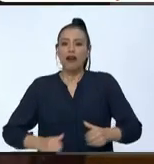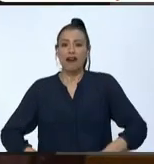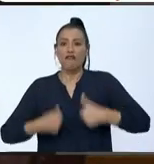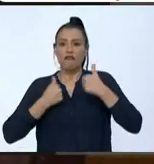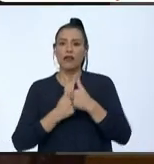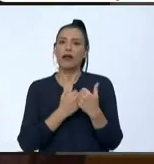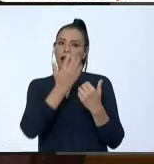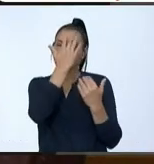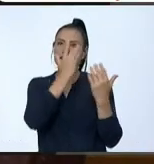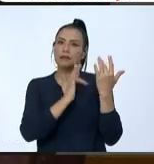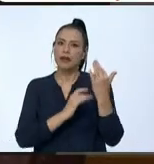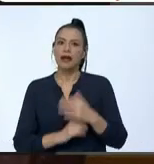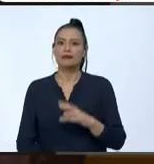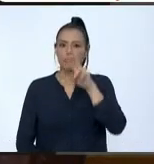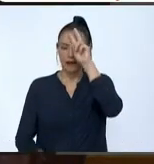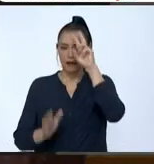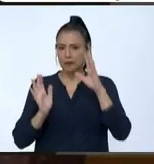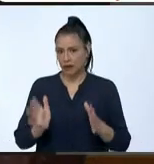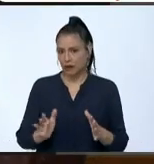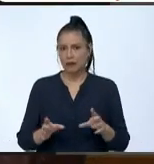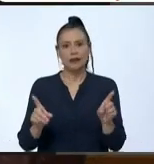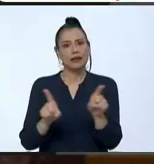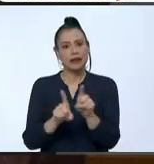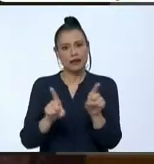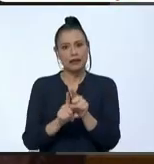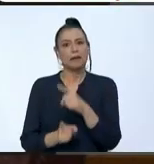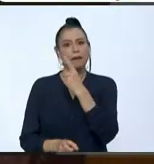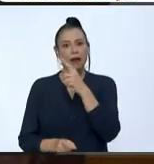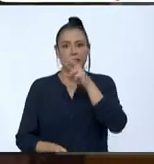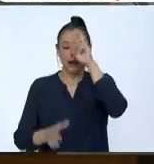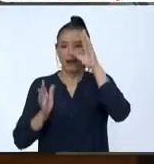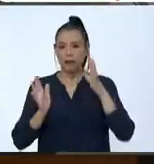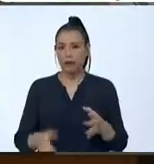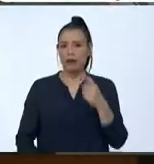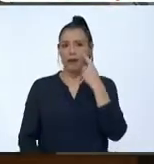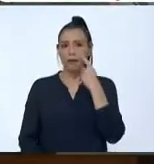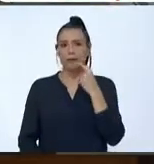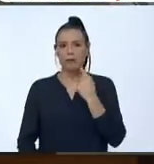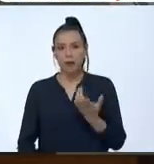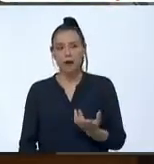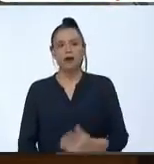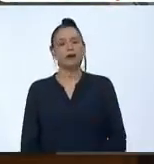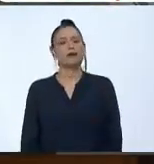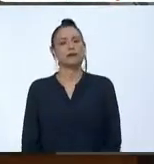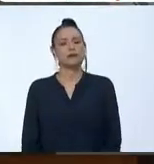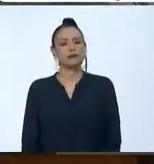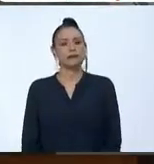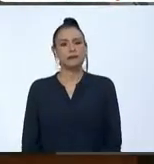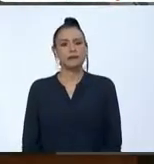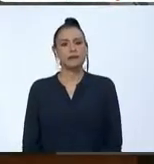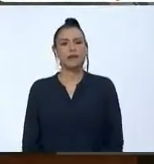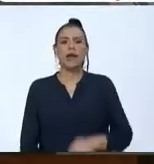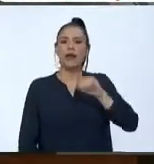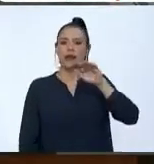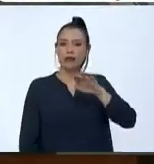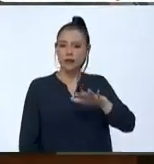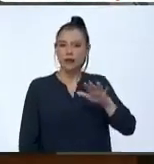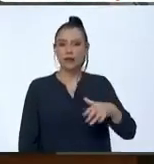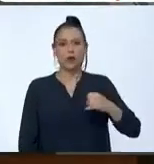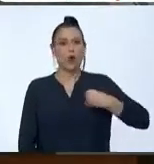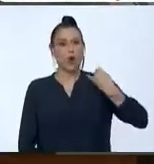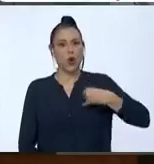nuestros ciudadanos además para cada peruano hombre mujer niño